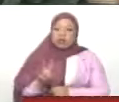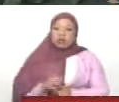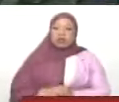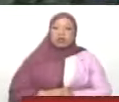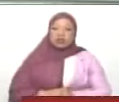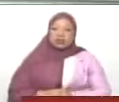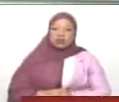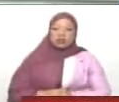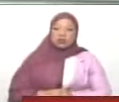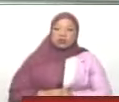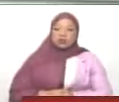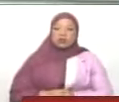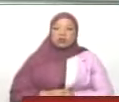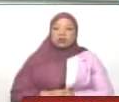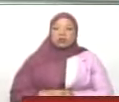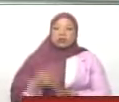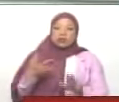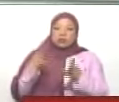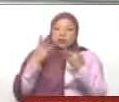aquí algunos numeritos.